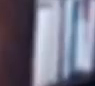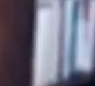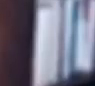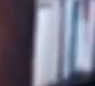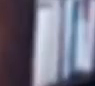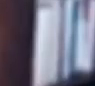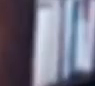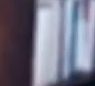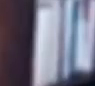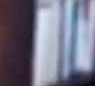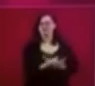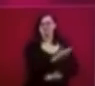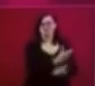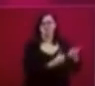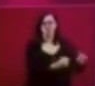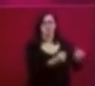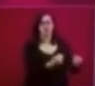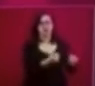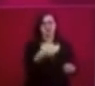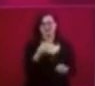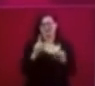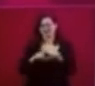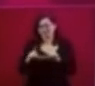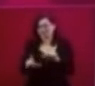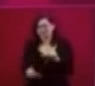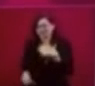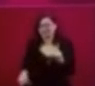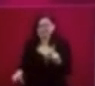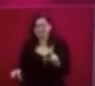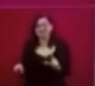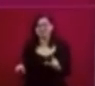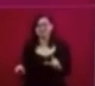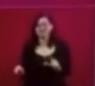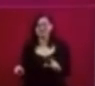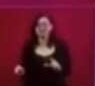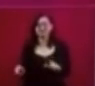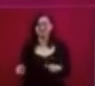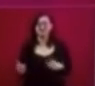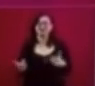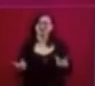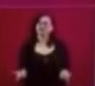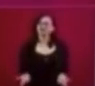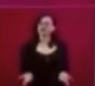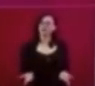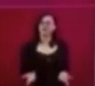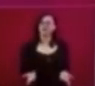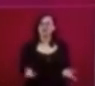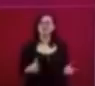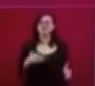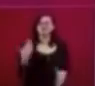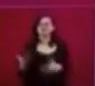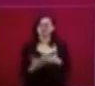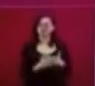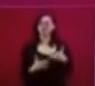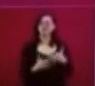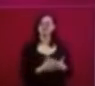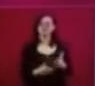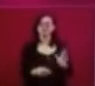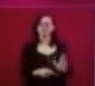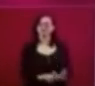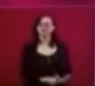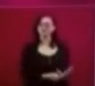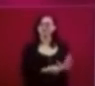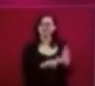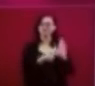mediáticos. Pues mira, aquí está otra de las oportunidades que nos da este